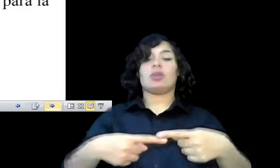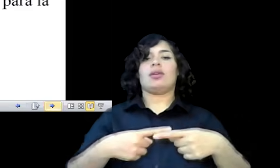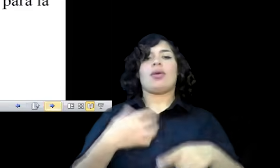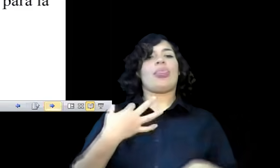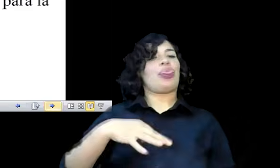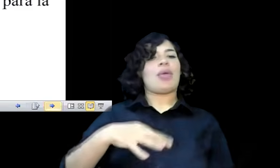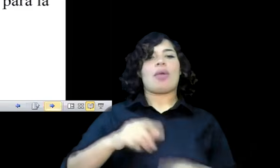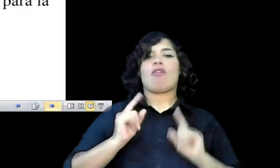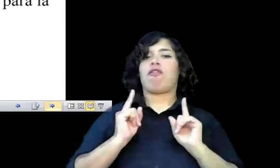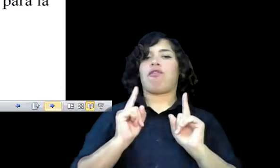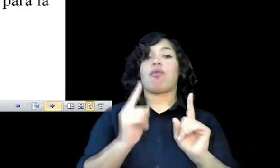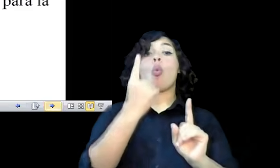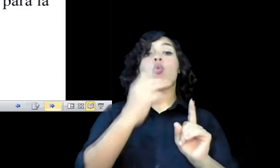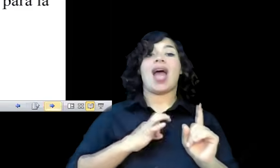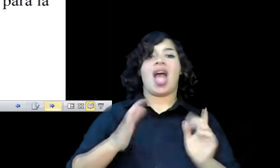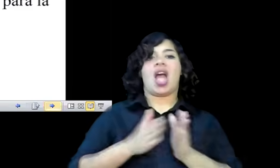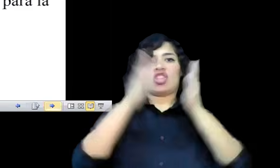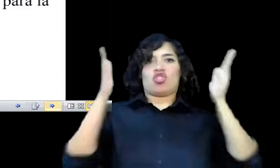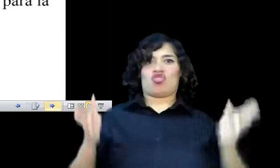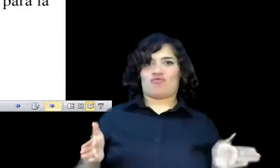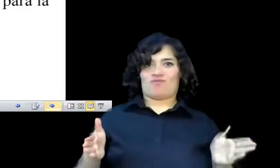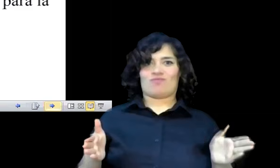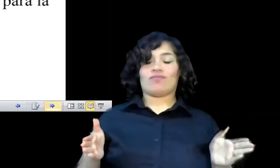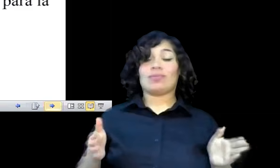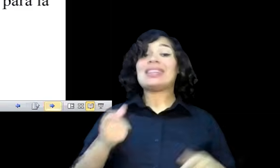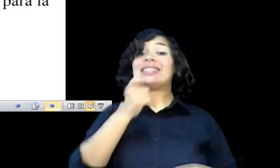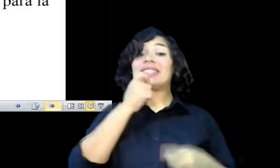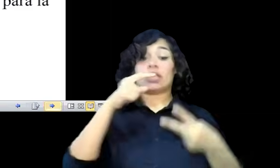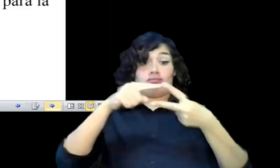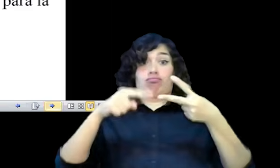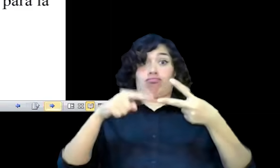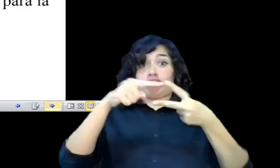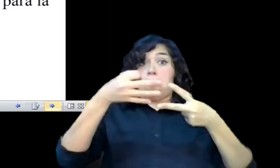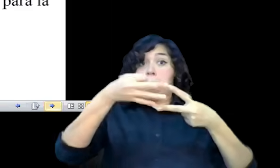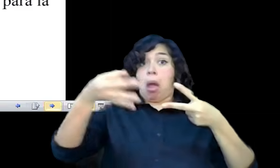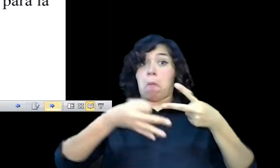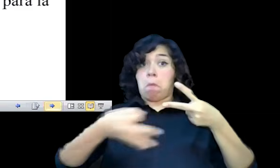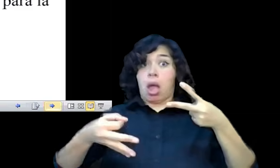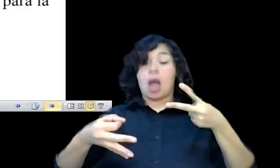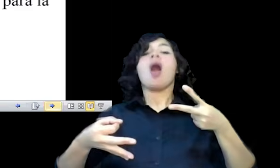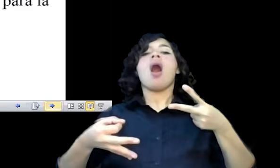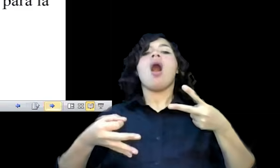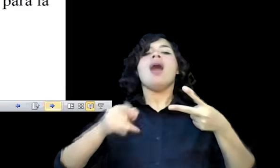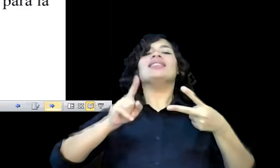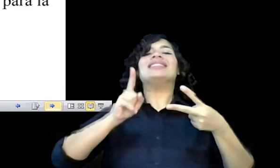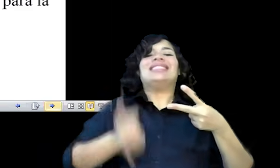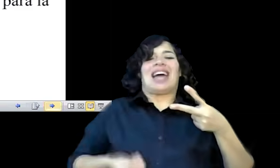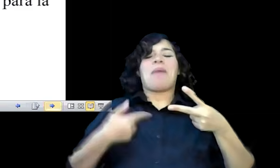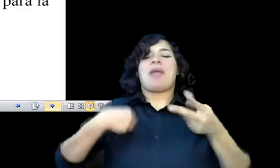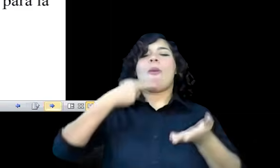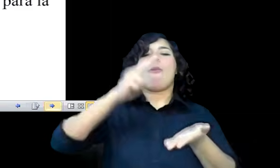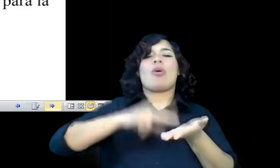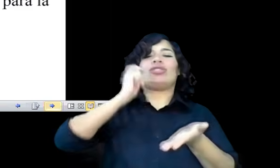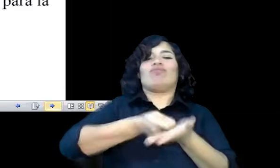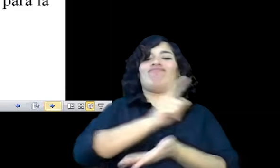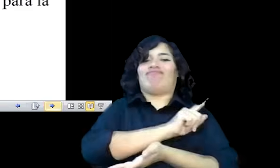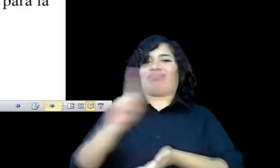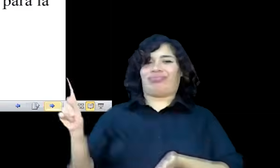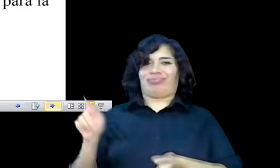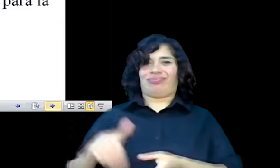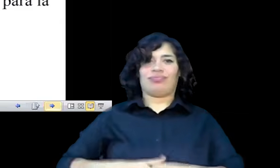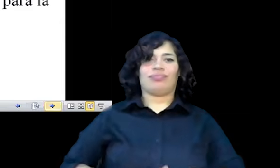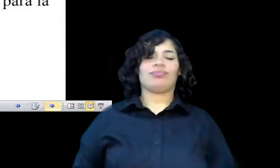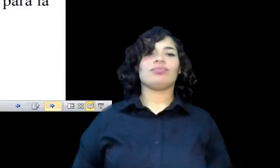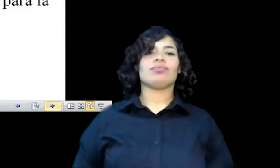cortados durante un año. También, si se dan esas 2 condiciones, los fondos comunes de inversión se encontrarán exentos del impuesto a los